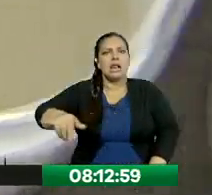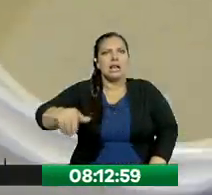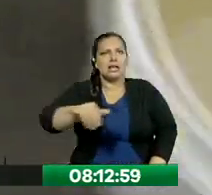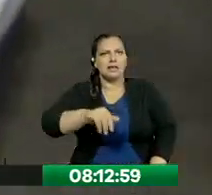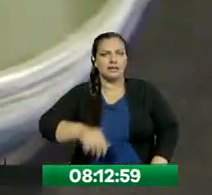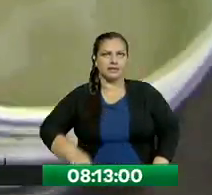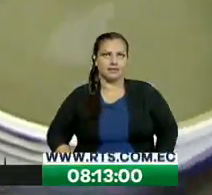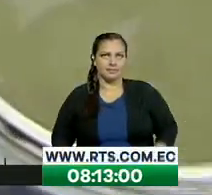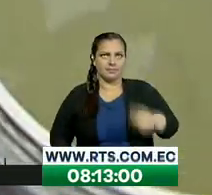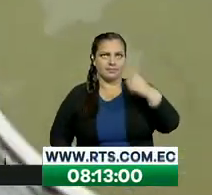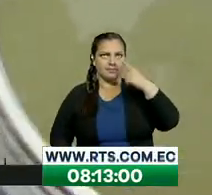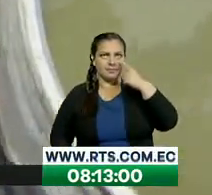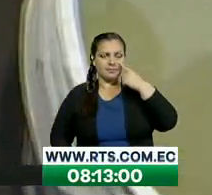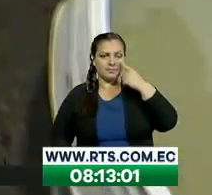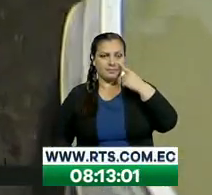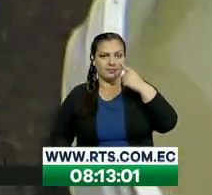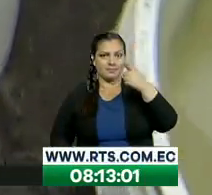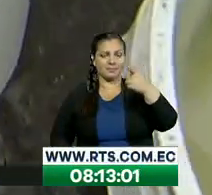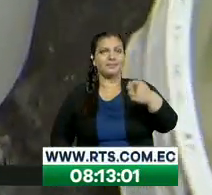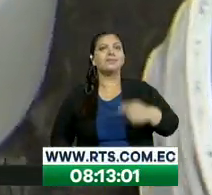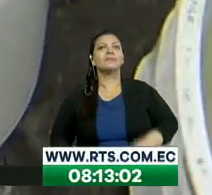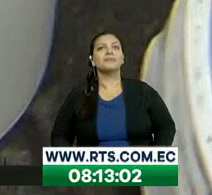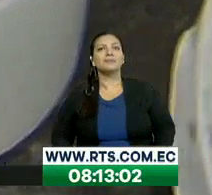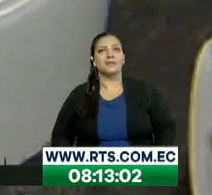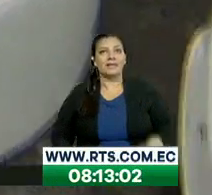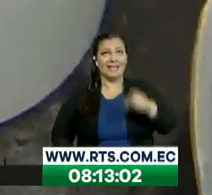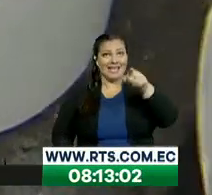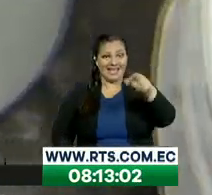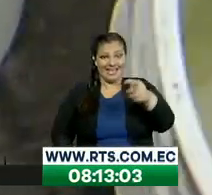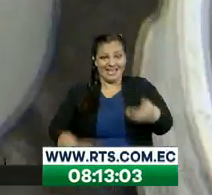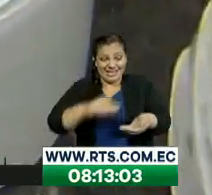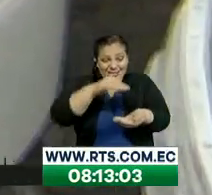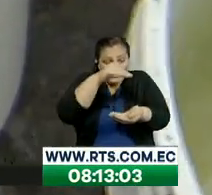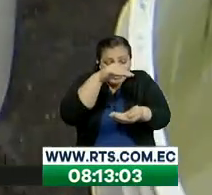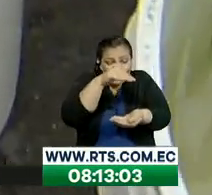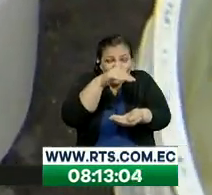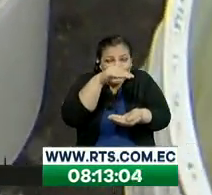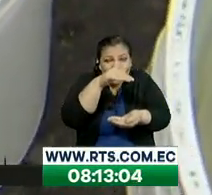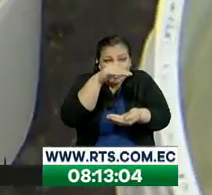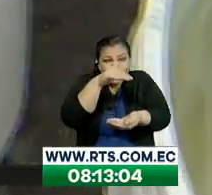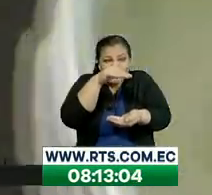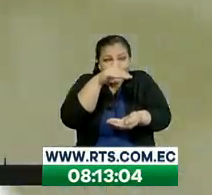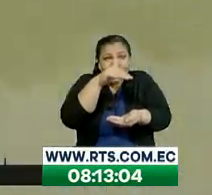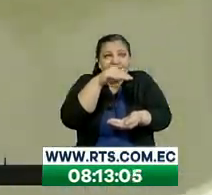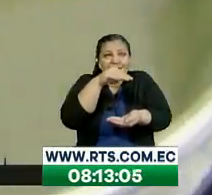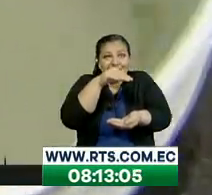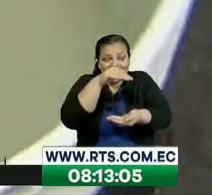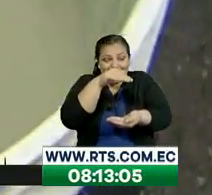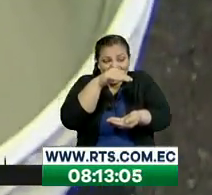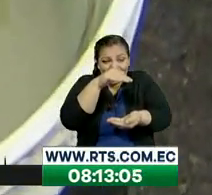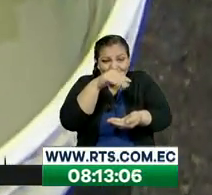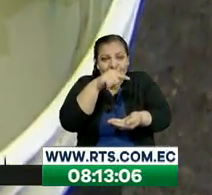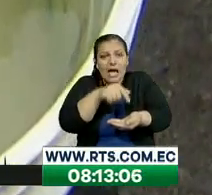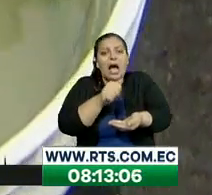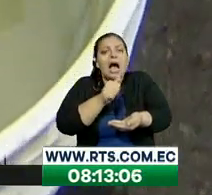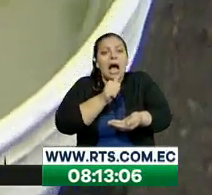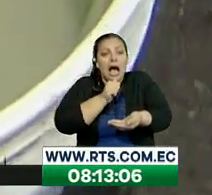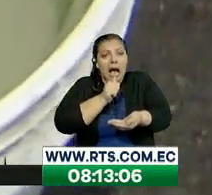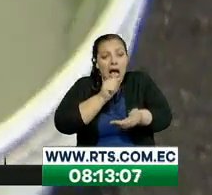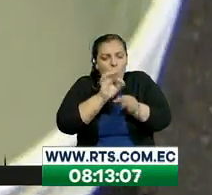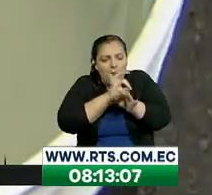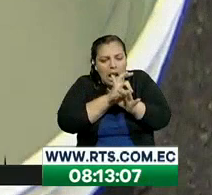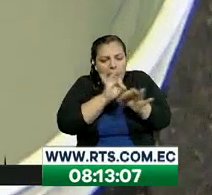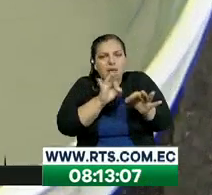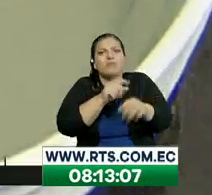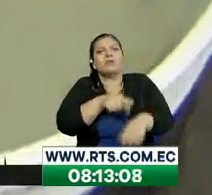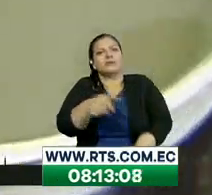Ajá. Esa es la que nos venden. La que vemos acá, dólares. Transparente, la que vemos limpia. Claro, esa es la limpia. Esa es la aquí de Durán. De Durán, esa es la que venden